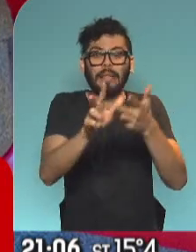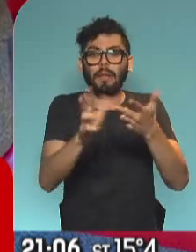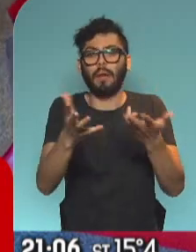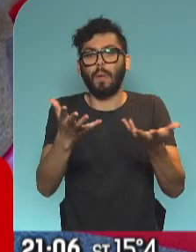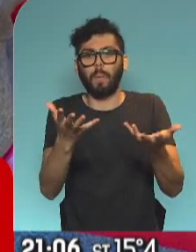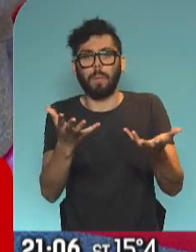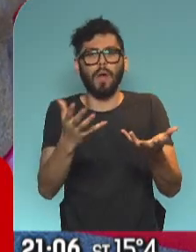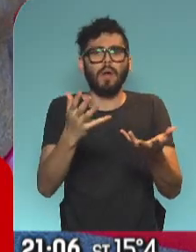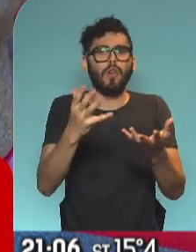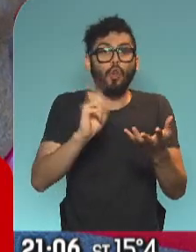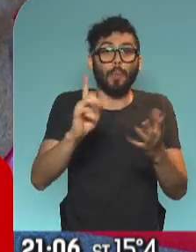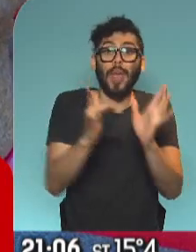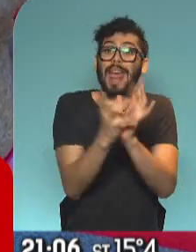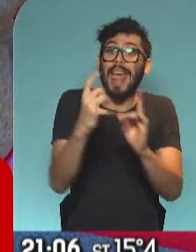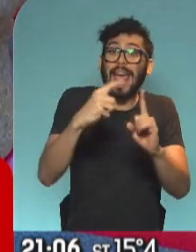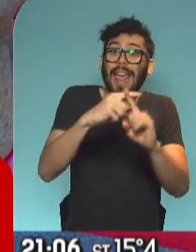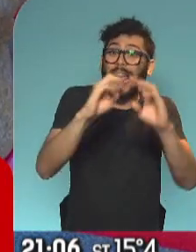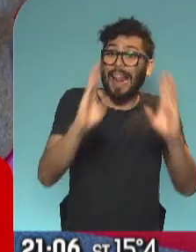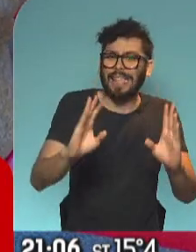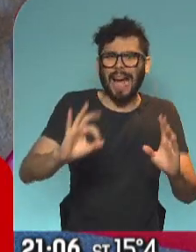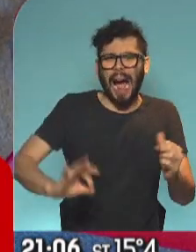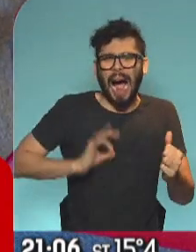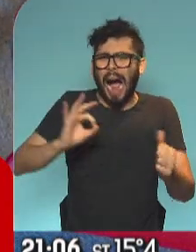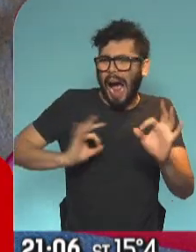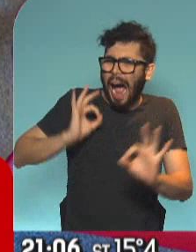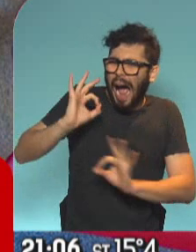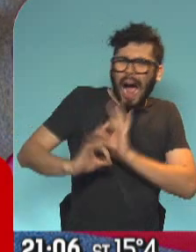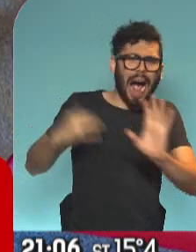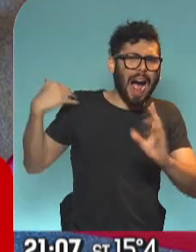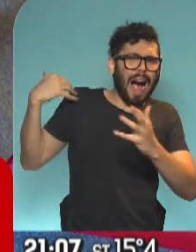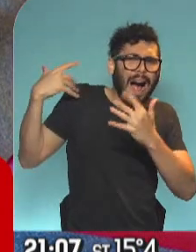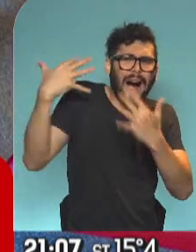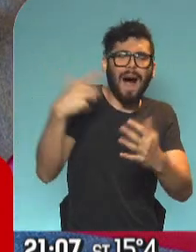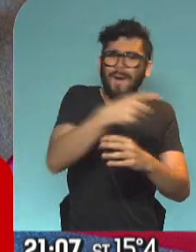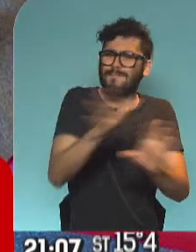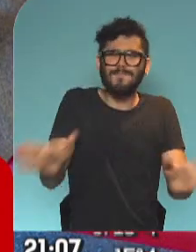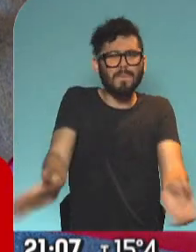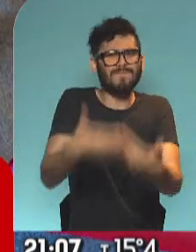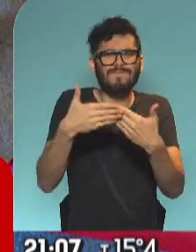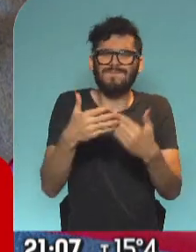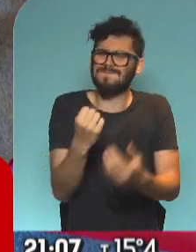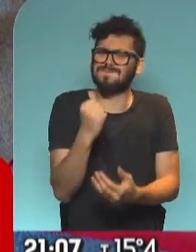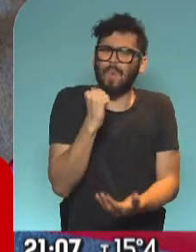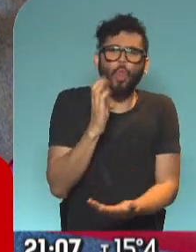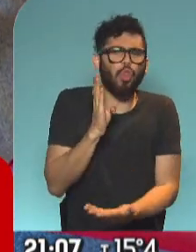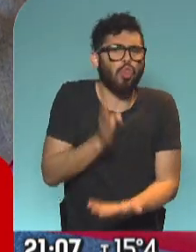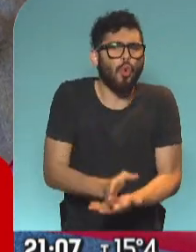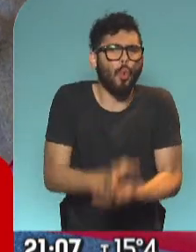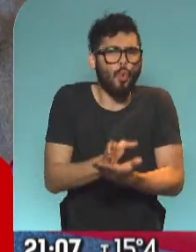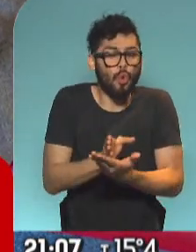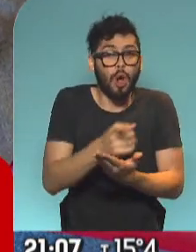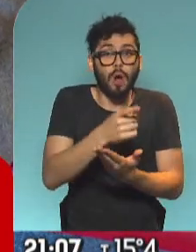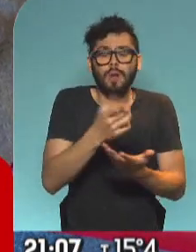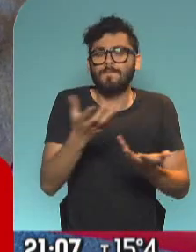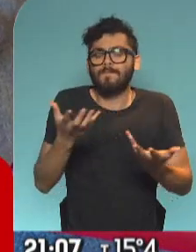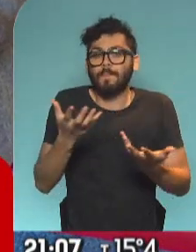la Iglesia Católica, que durante décadas, durante siglos mantuvo una posición cerrada, uniforme, si